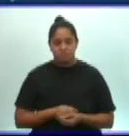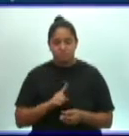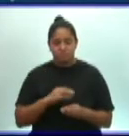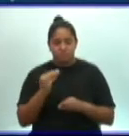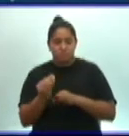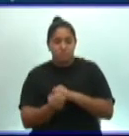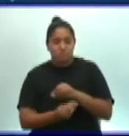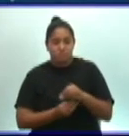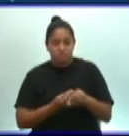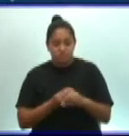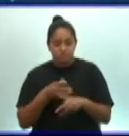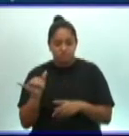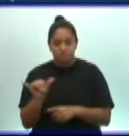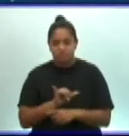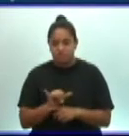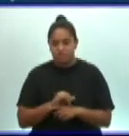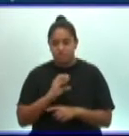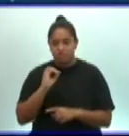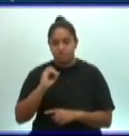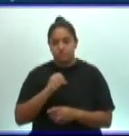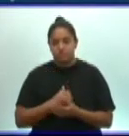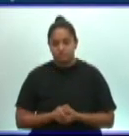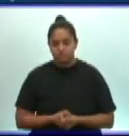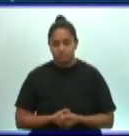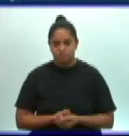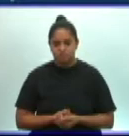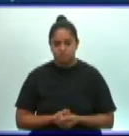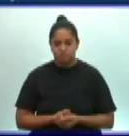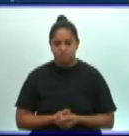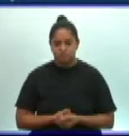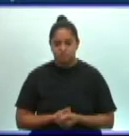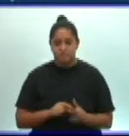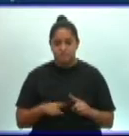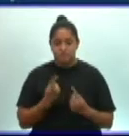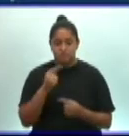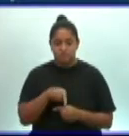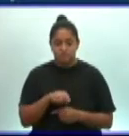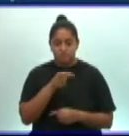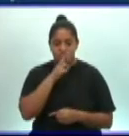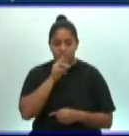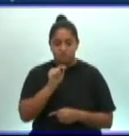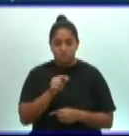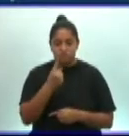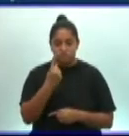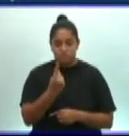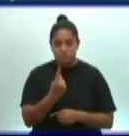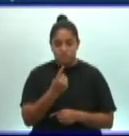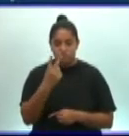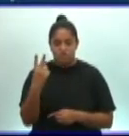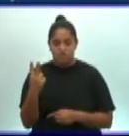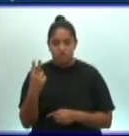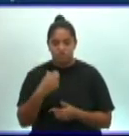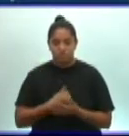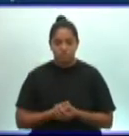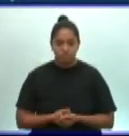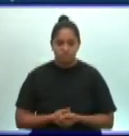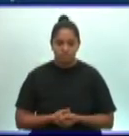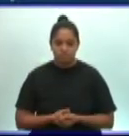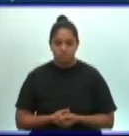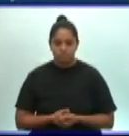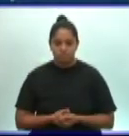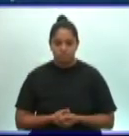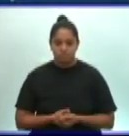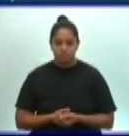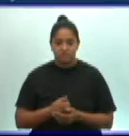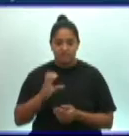variación es igual a cero. Y esto, por tanto, la respuesta a este inciso sería, por tanto, el proceso de 1 a 2.